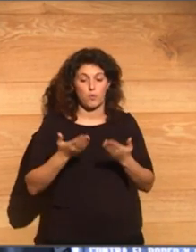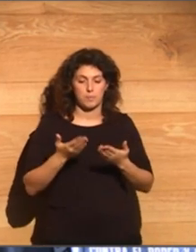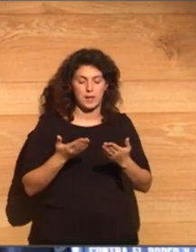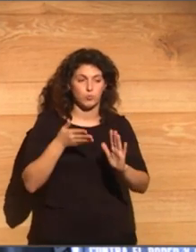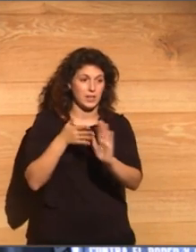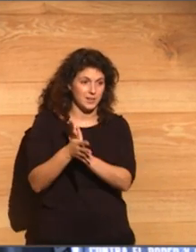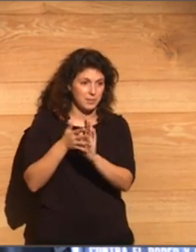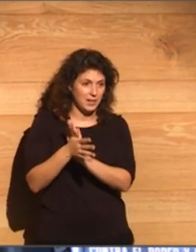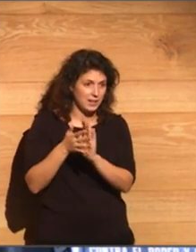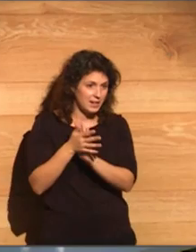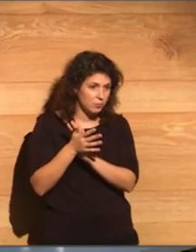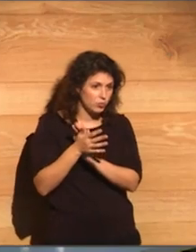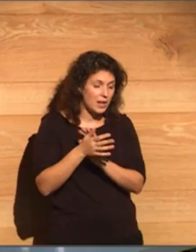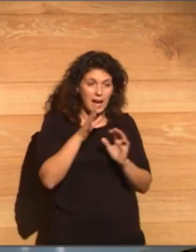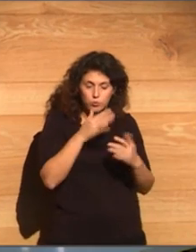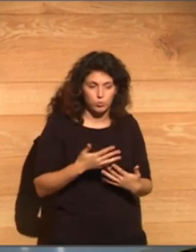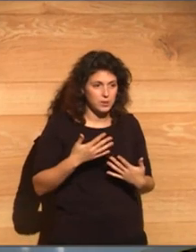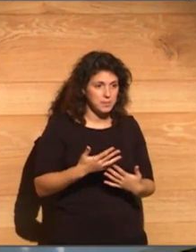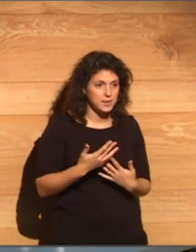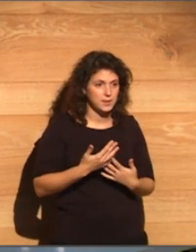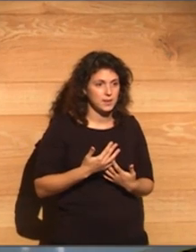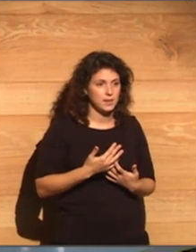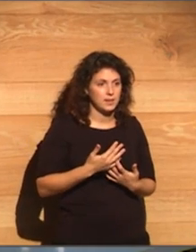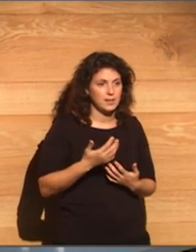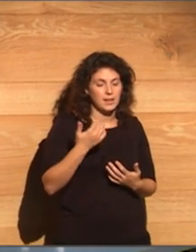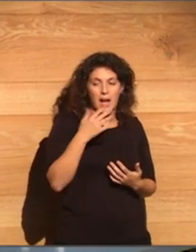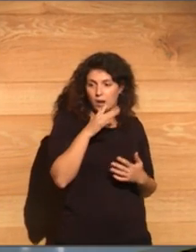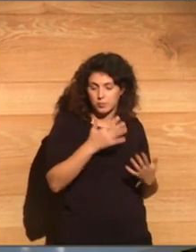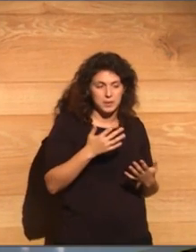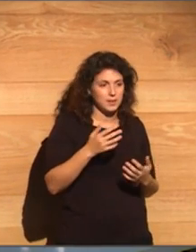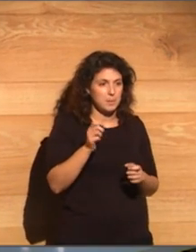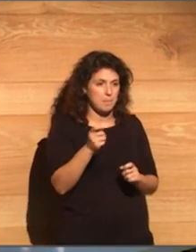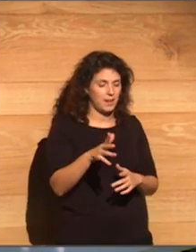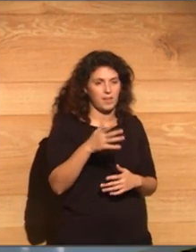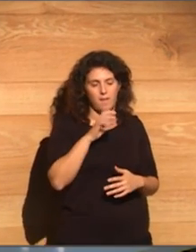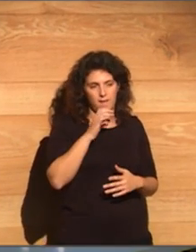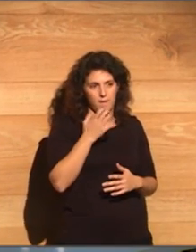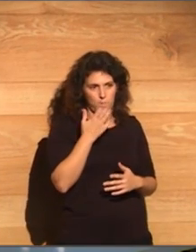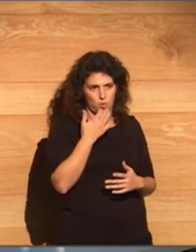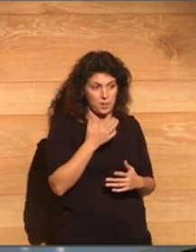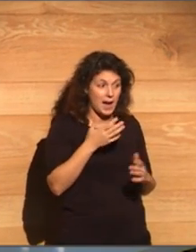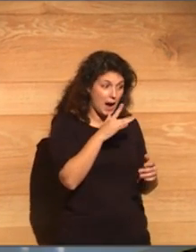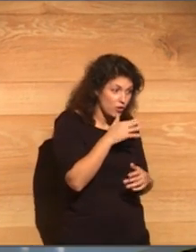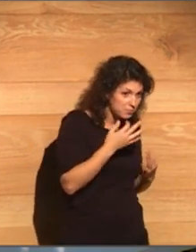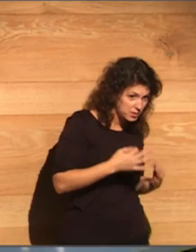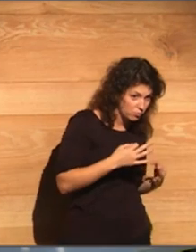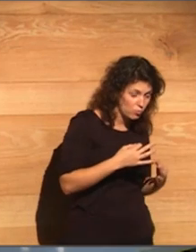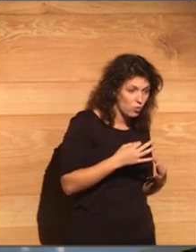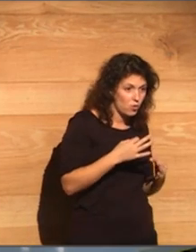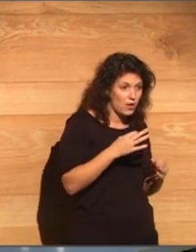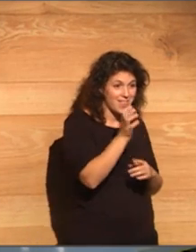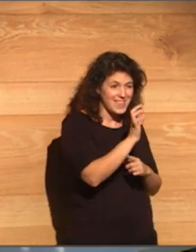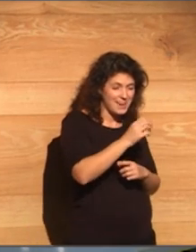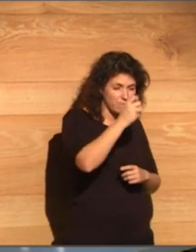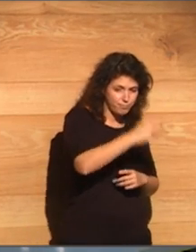traducido, convenientemente traducido al día de hoy, ahora ya parecería de broma. O sea, el cine es muchísimo más caro ahora, pero muchísimo más